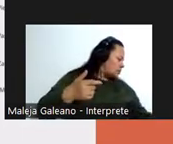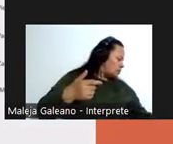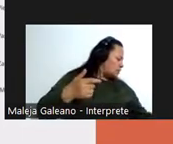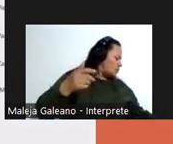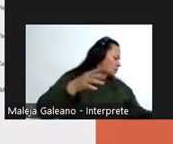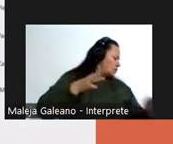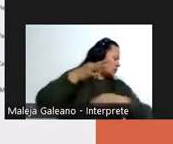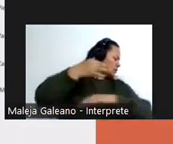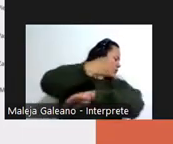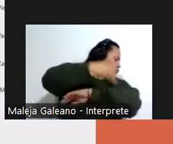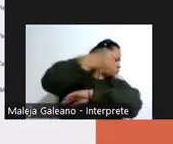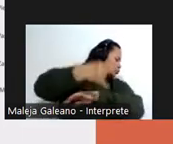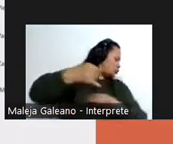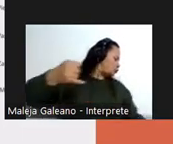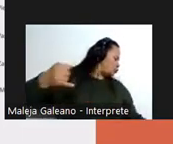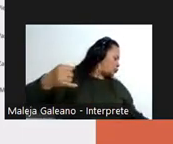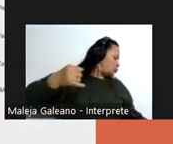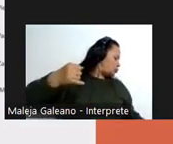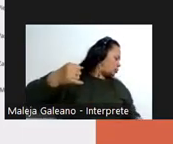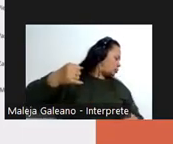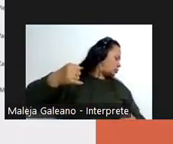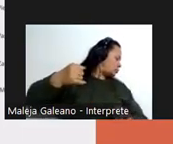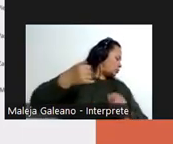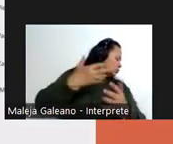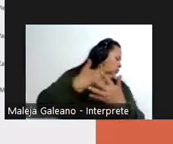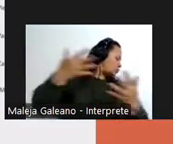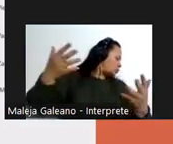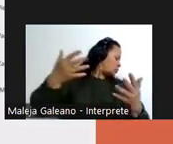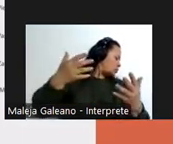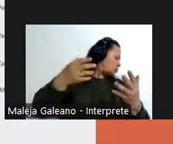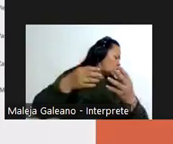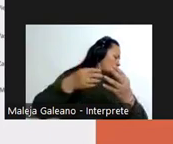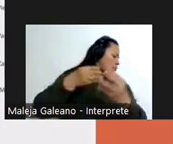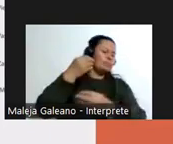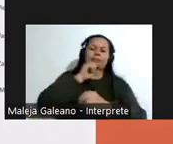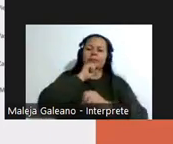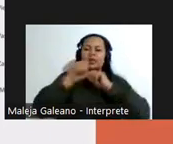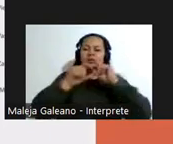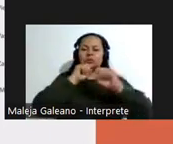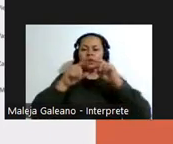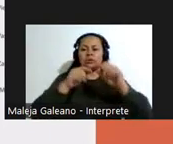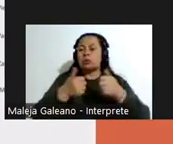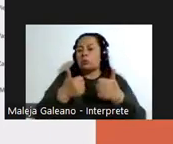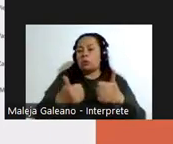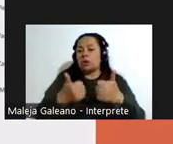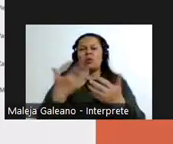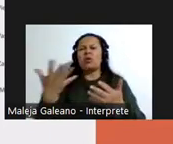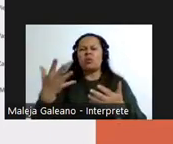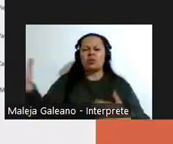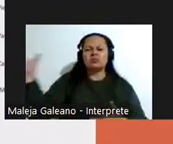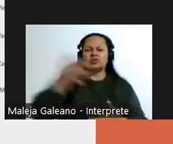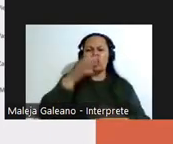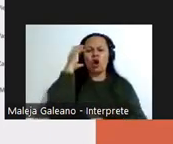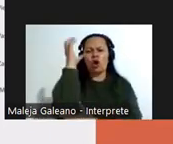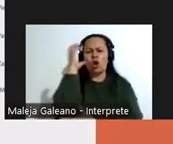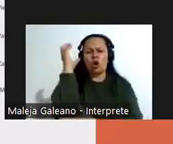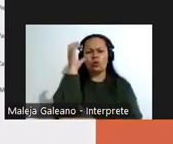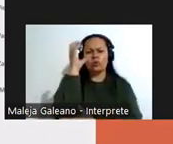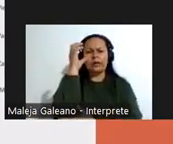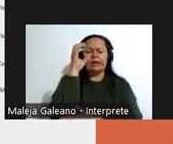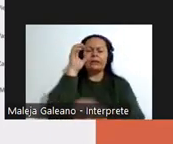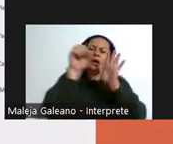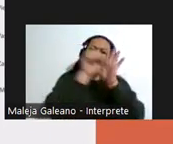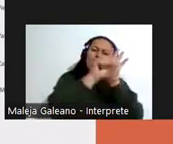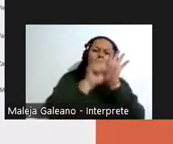venas y en esas venas les va preguntando, bueno, ¿cómo llegaste a Colombia? Y a través de iconos, entonces